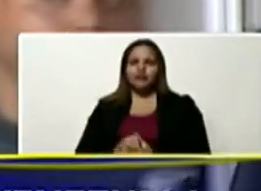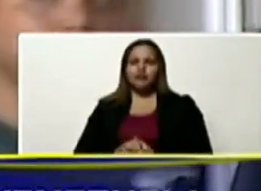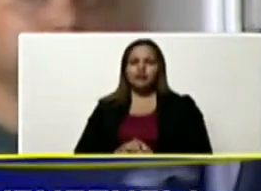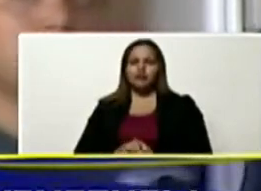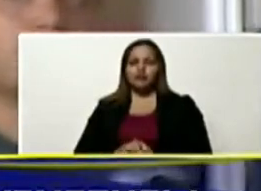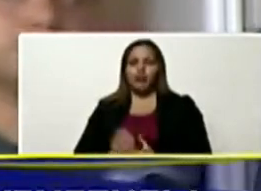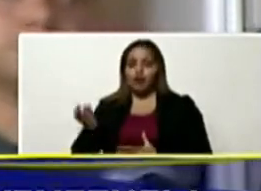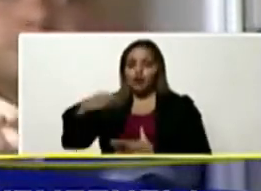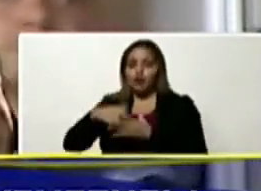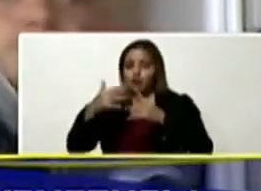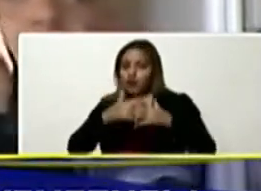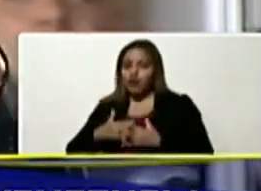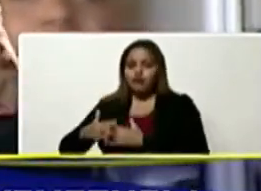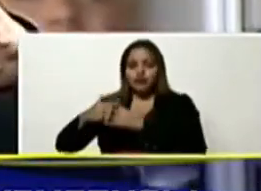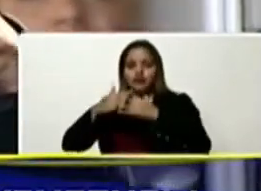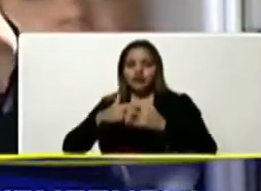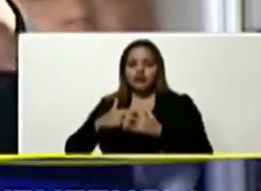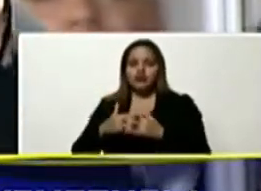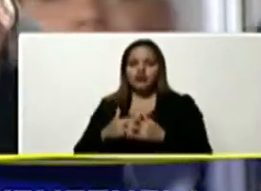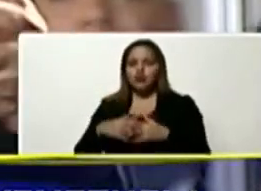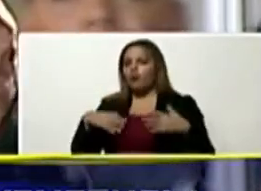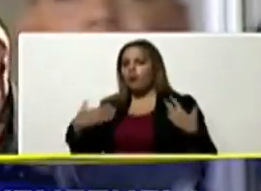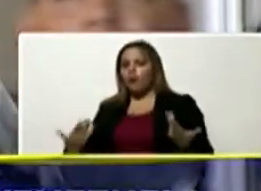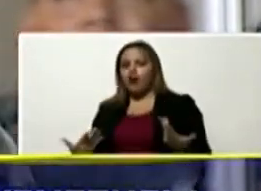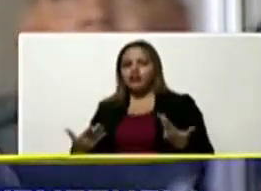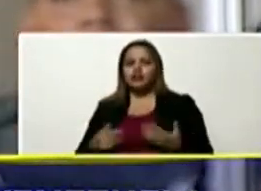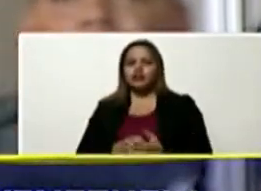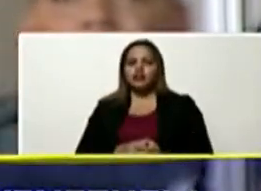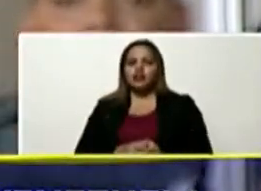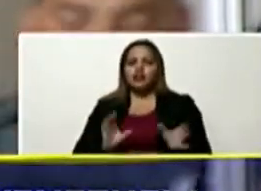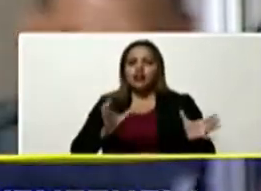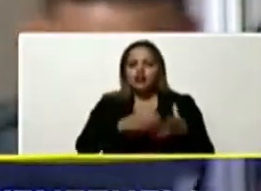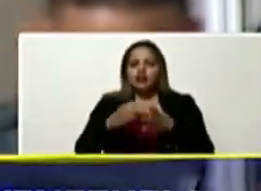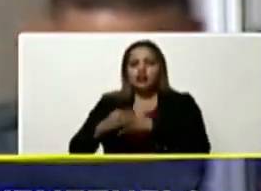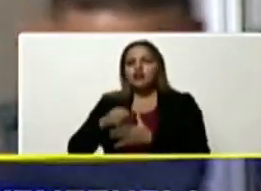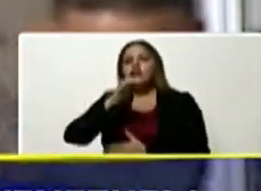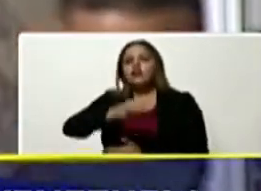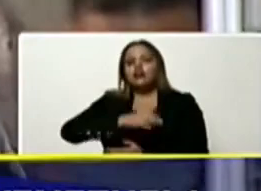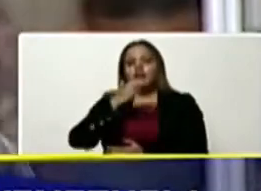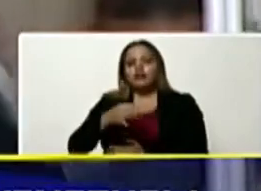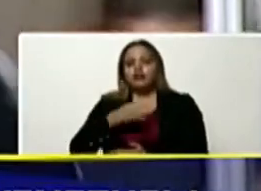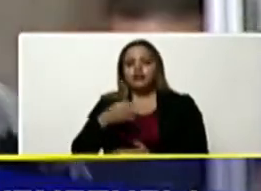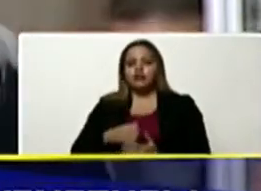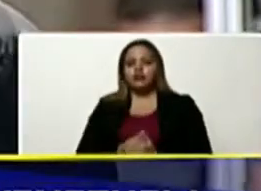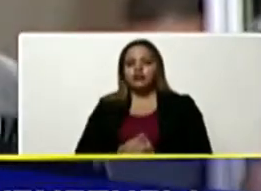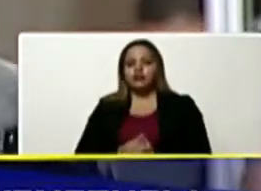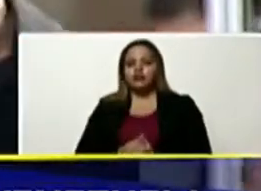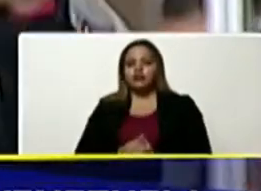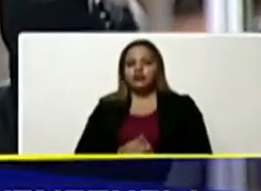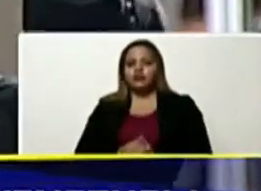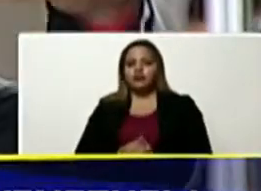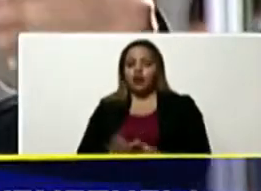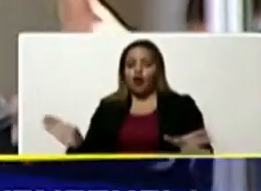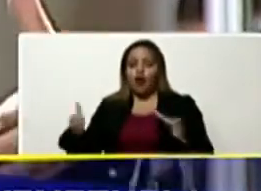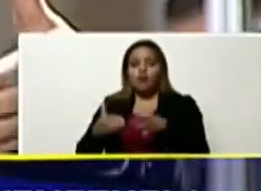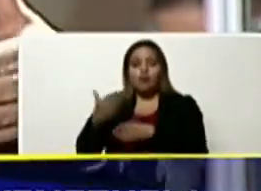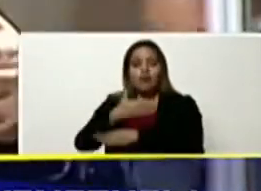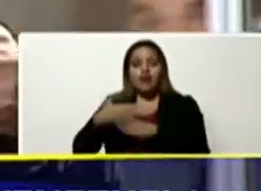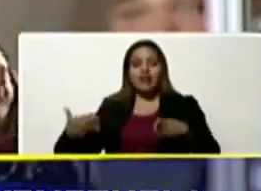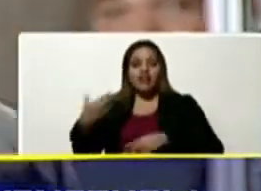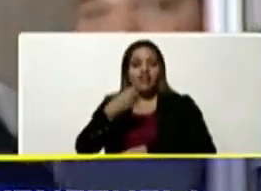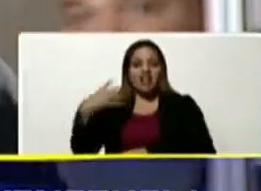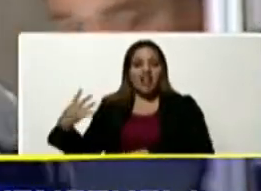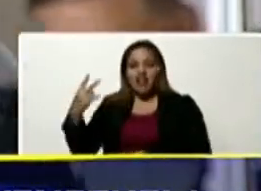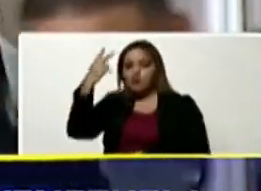en Estados Unidos, y también cuáles son las clases sociales, lo que yo llamo la clase media blanca